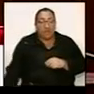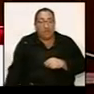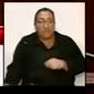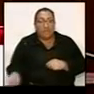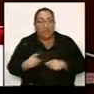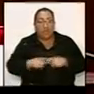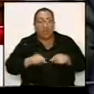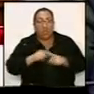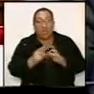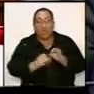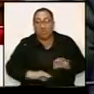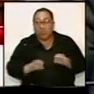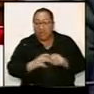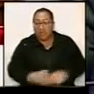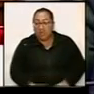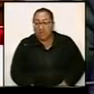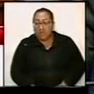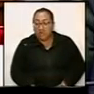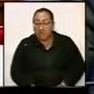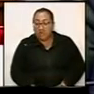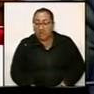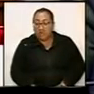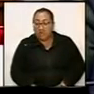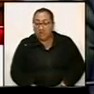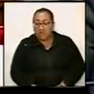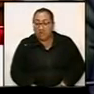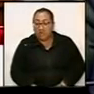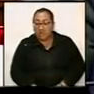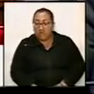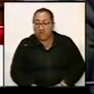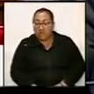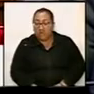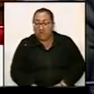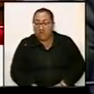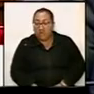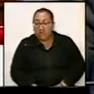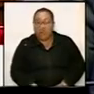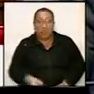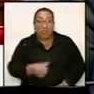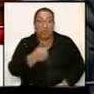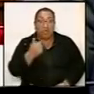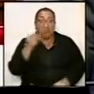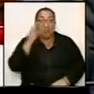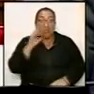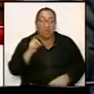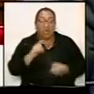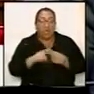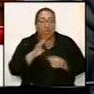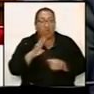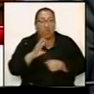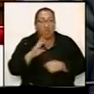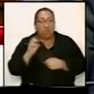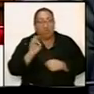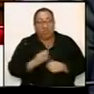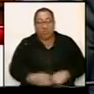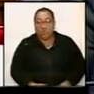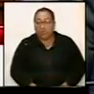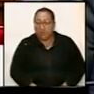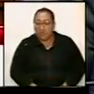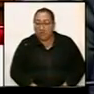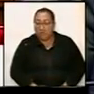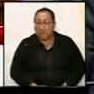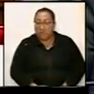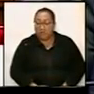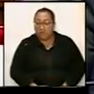zona, interesante. Pero estos indicadores difieren totalmente de ese 4%. Y yo